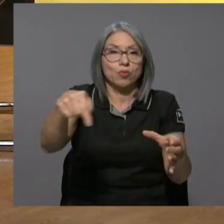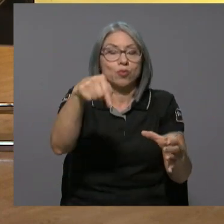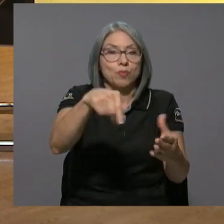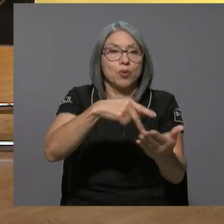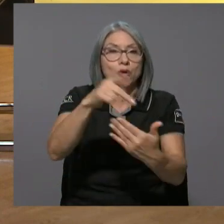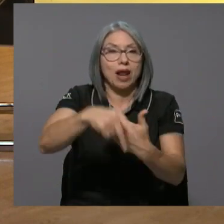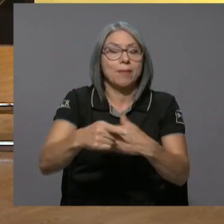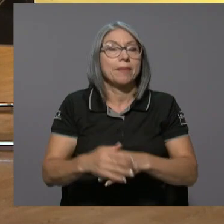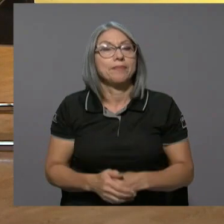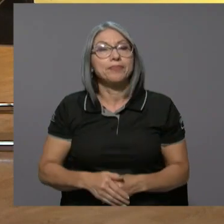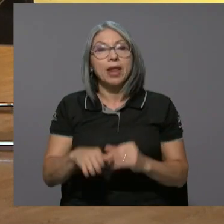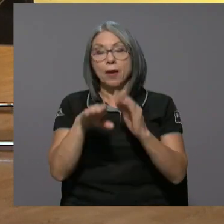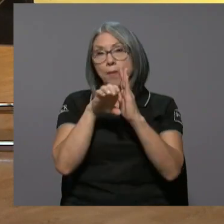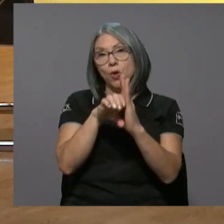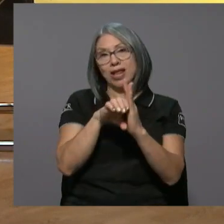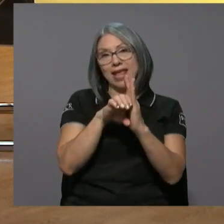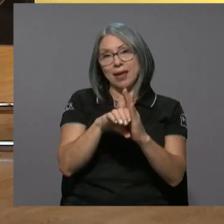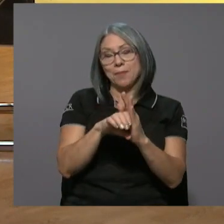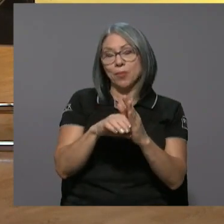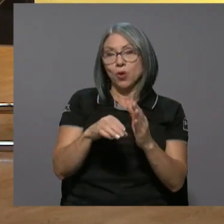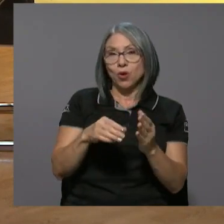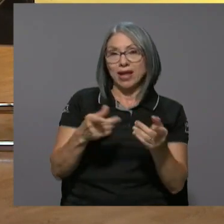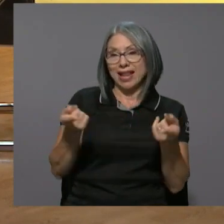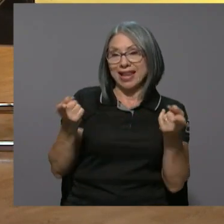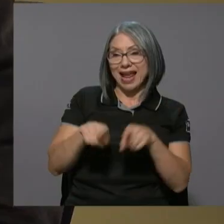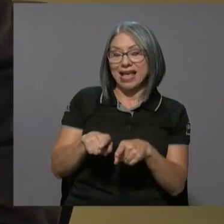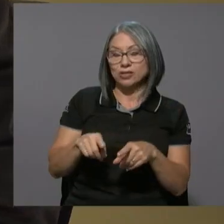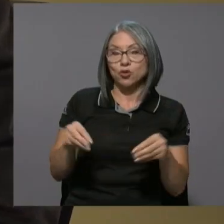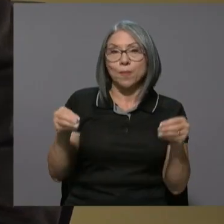programa, ¿verdad? Por ejemplo, el caso más